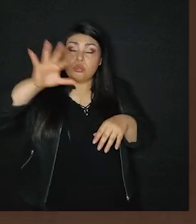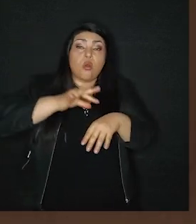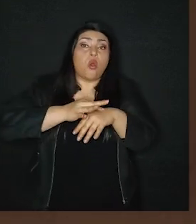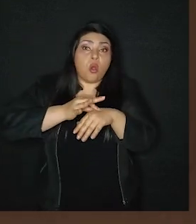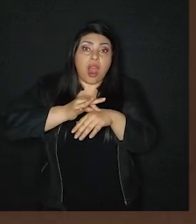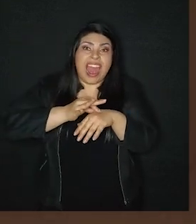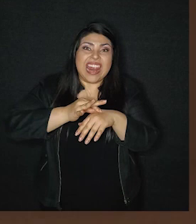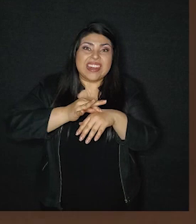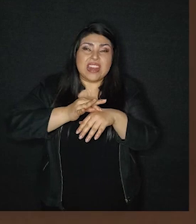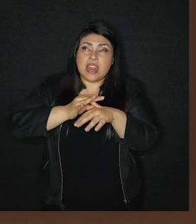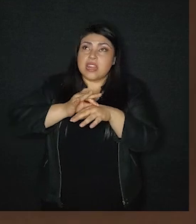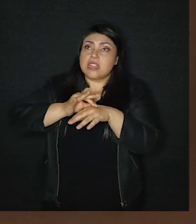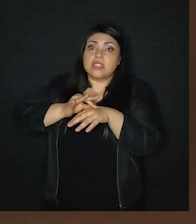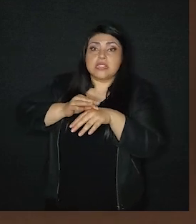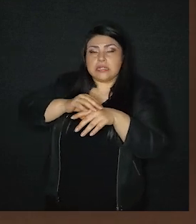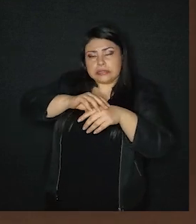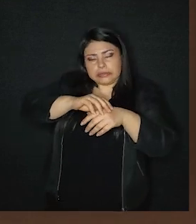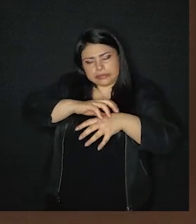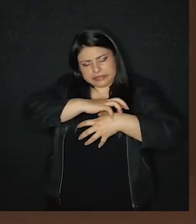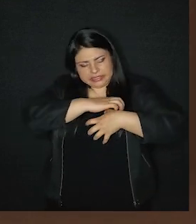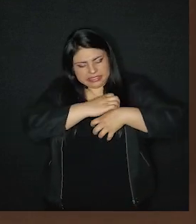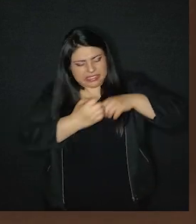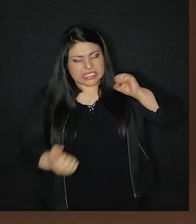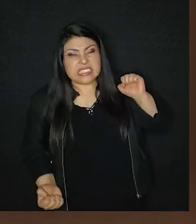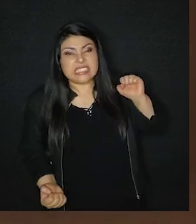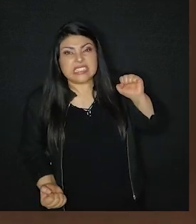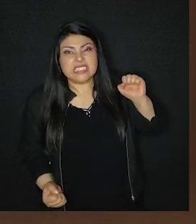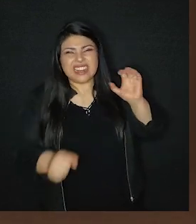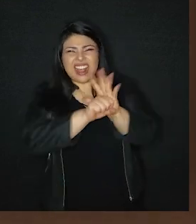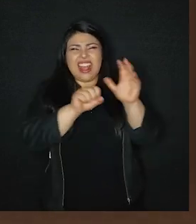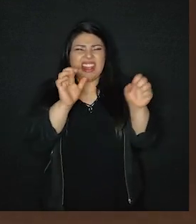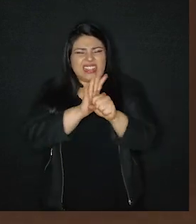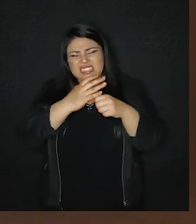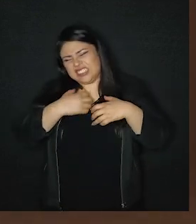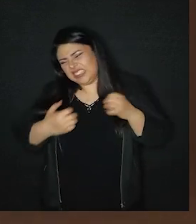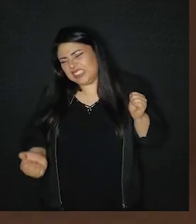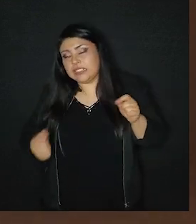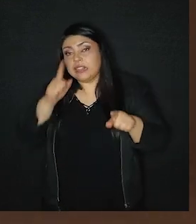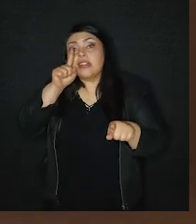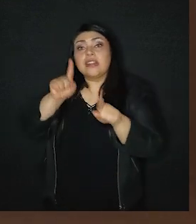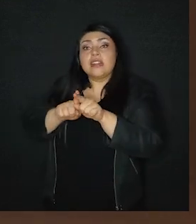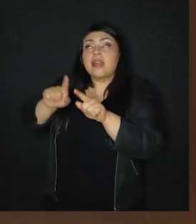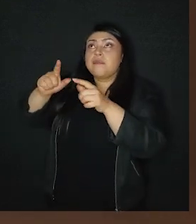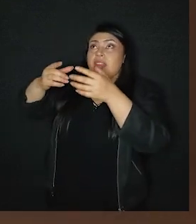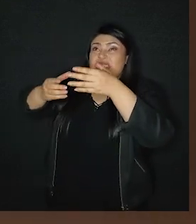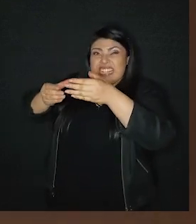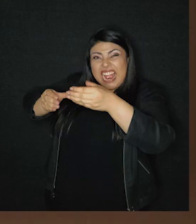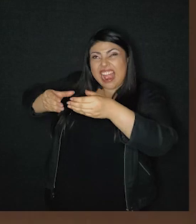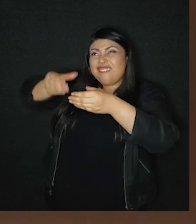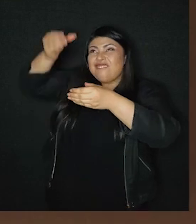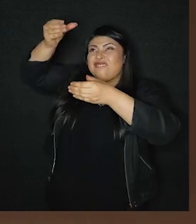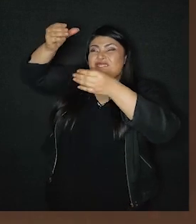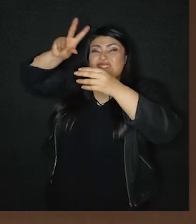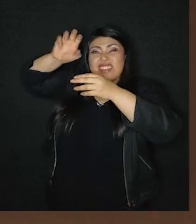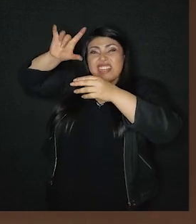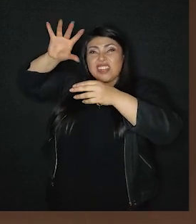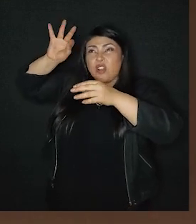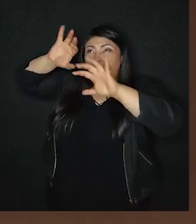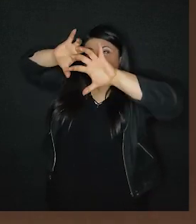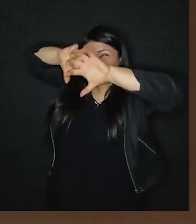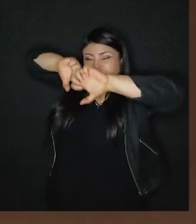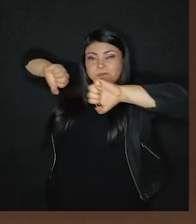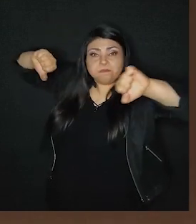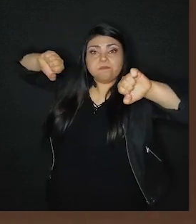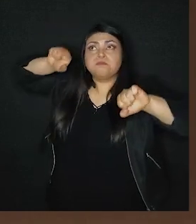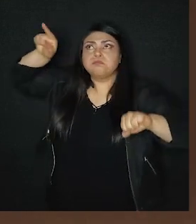que se rasgó su cuerpo se rasgó el velo para entrar al lugar santísimo y puesto que tenemos un gran sacerdote sobre la casa de